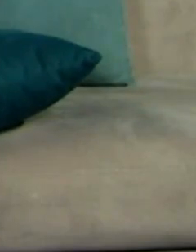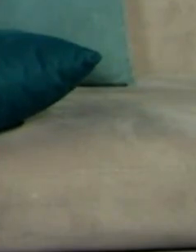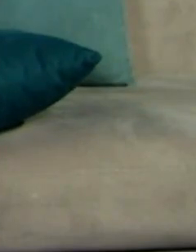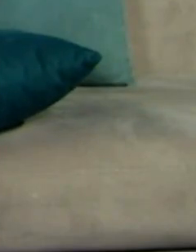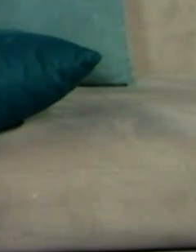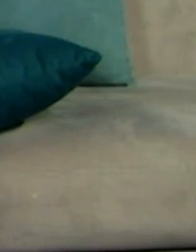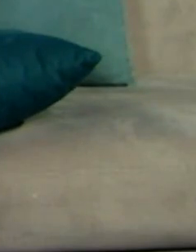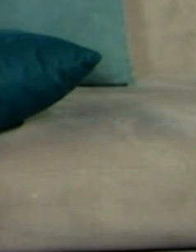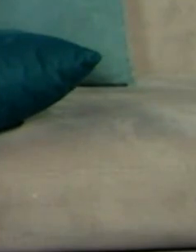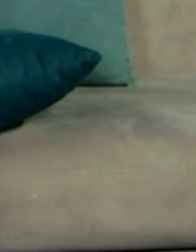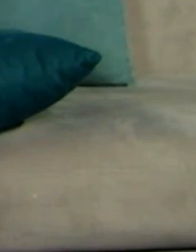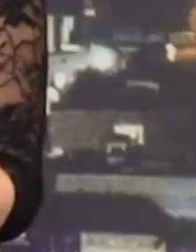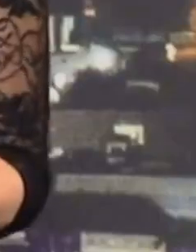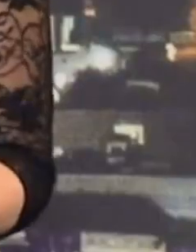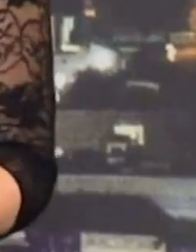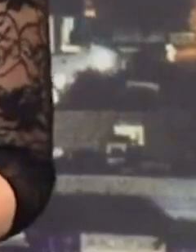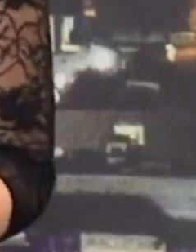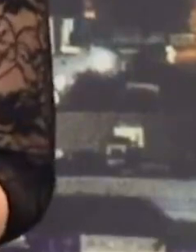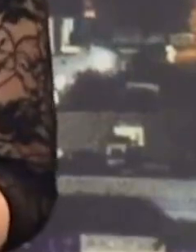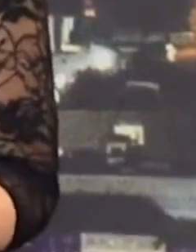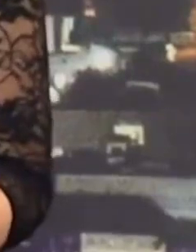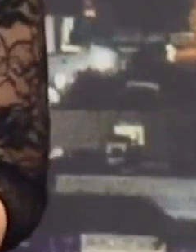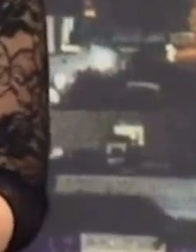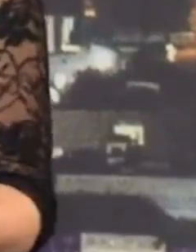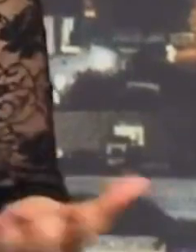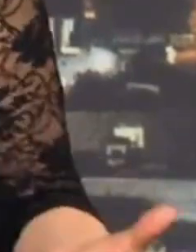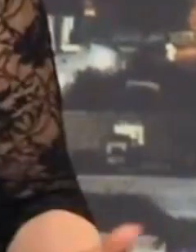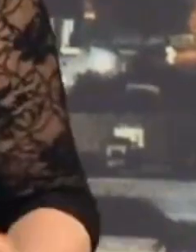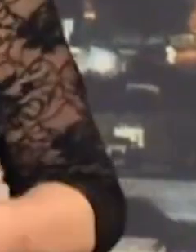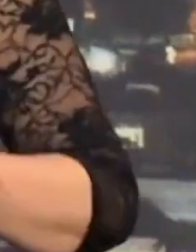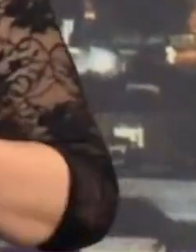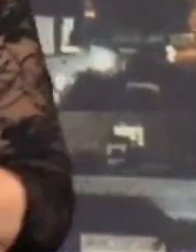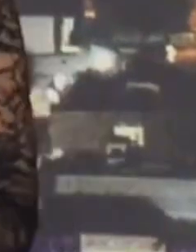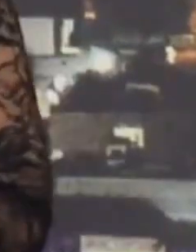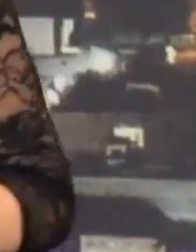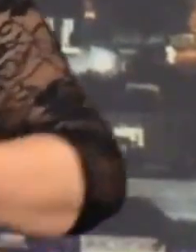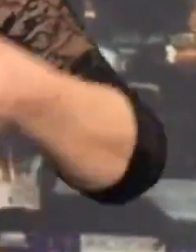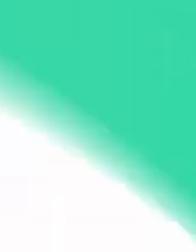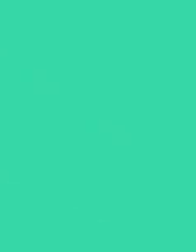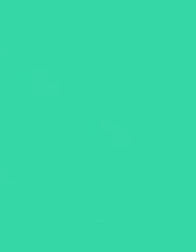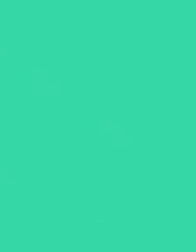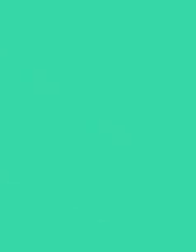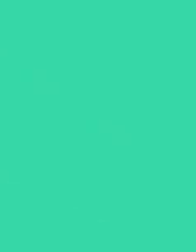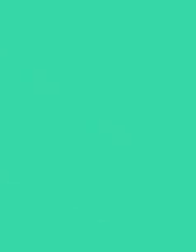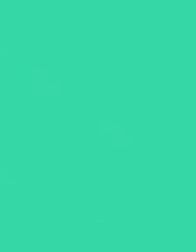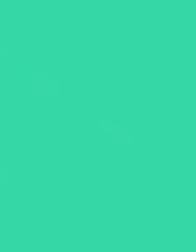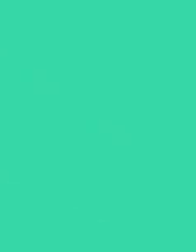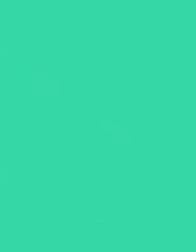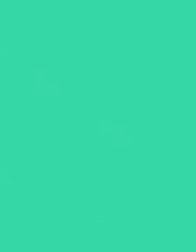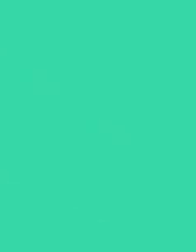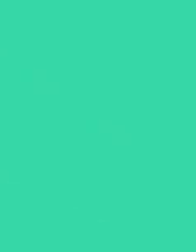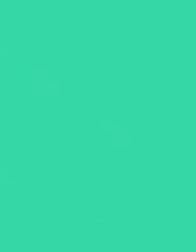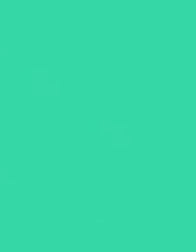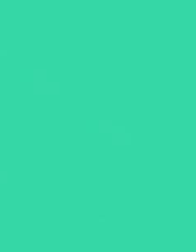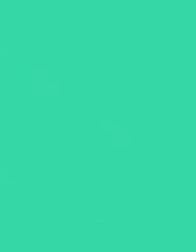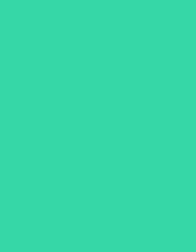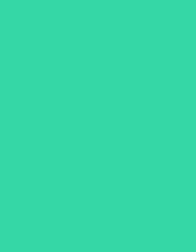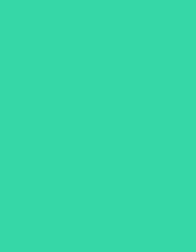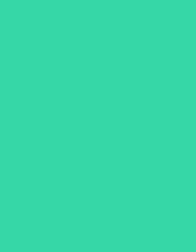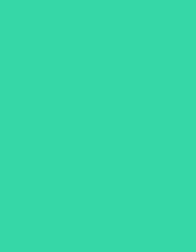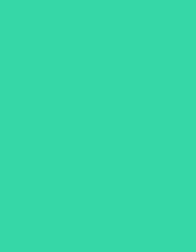la vida cotidiana? Quiero cantar a todos los abuelitos, a todos los papás, a todos los tíos. Tepa 28.